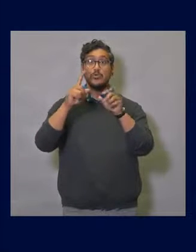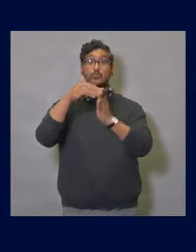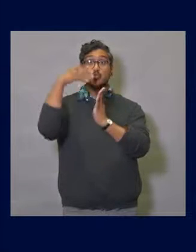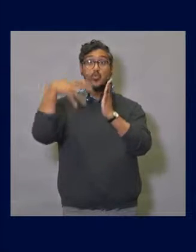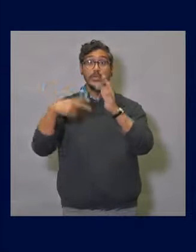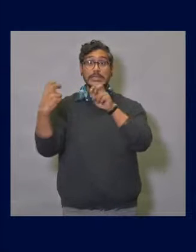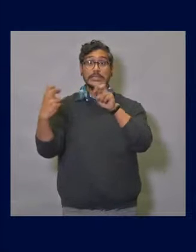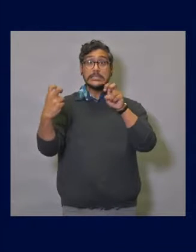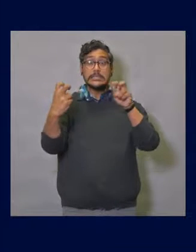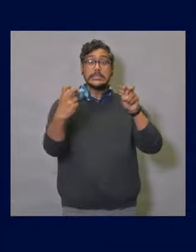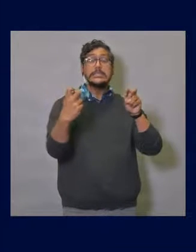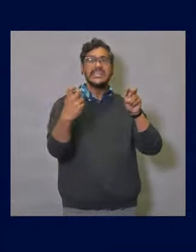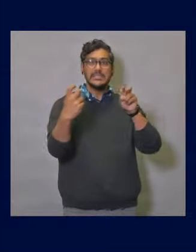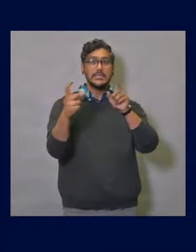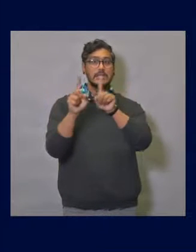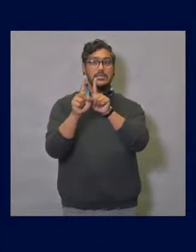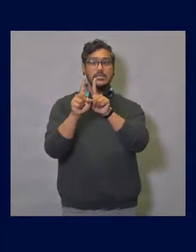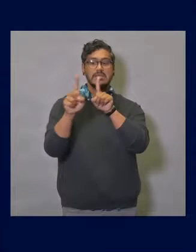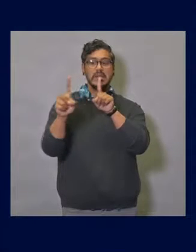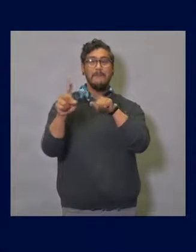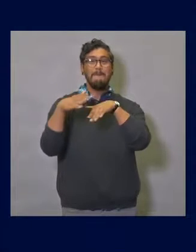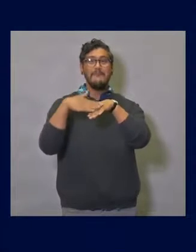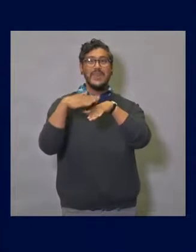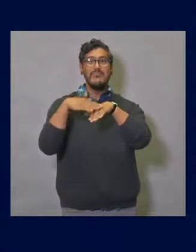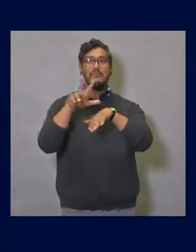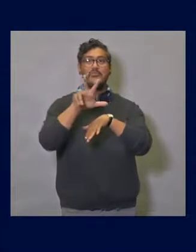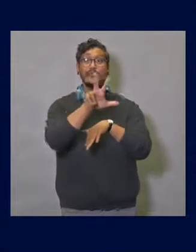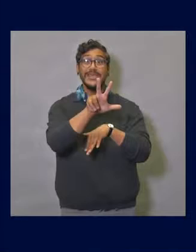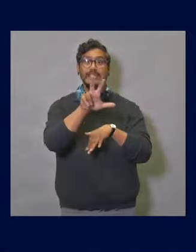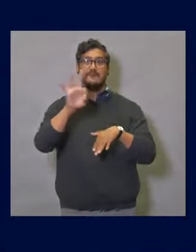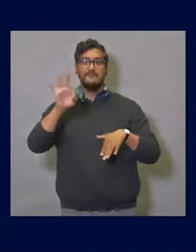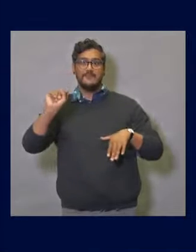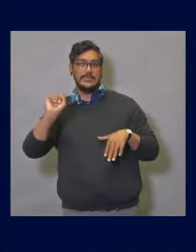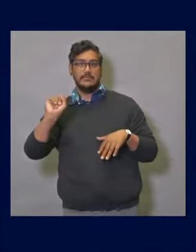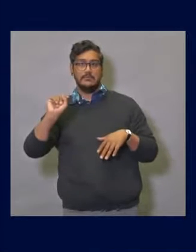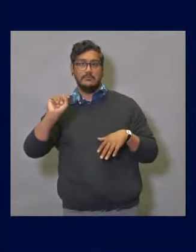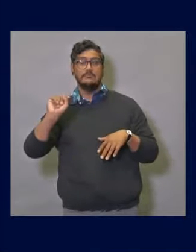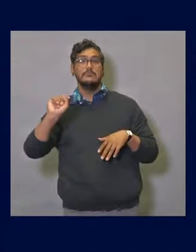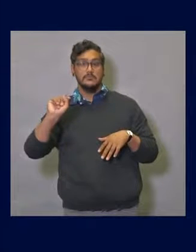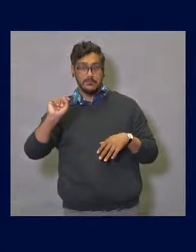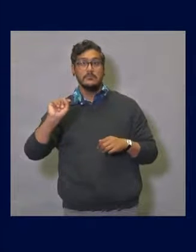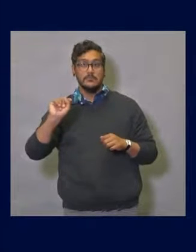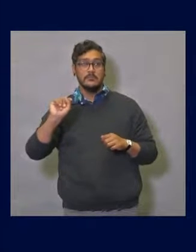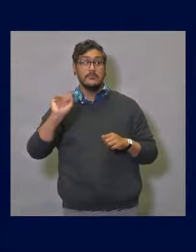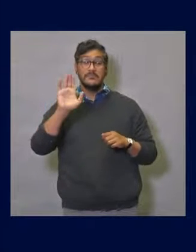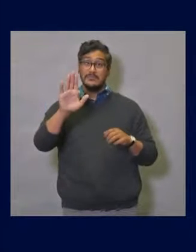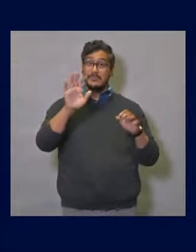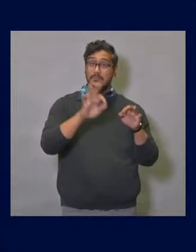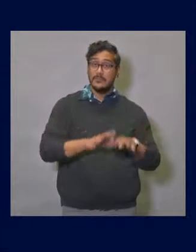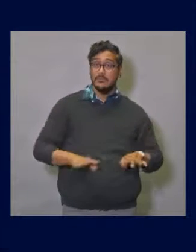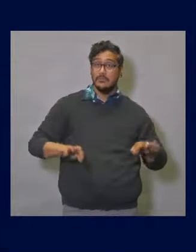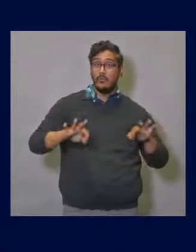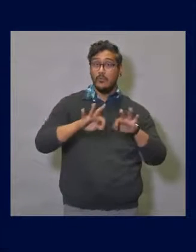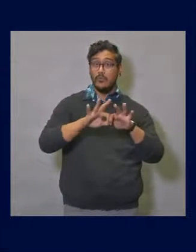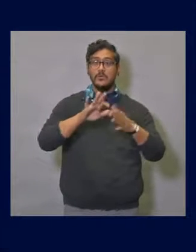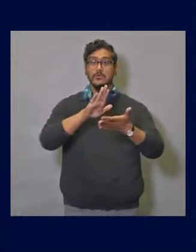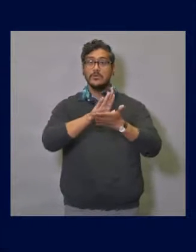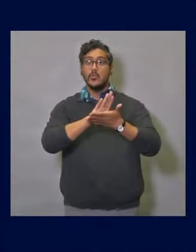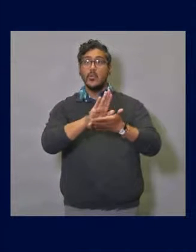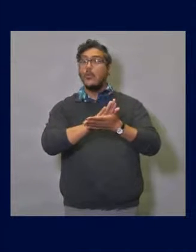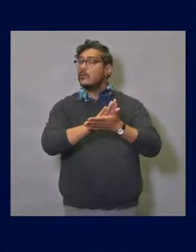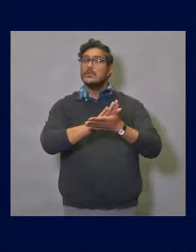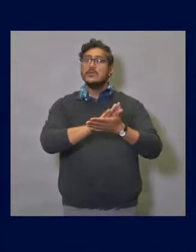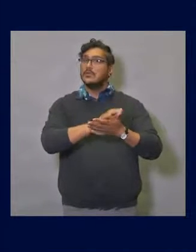estudiantes, manteniendo una distancia mínima de 3 pies en todo momento. Es importante que las escuelas implementen